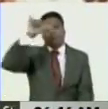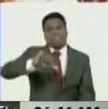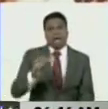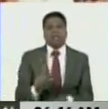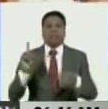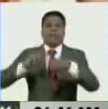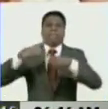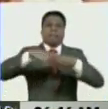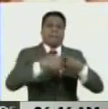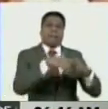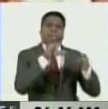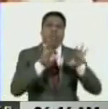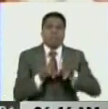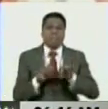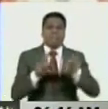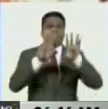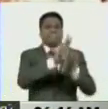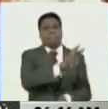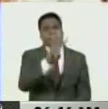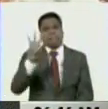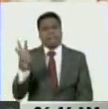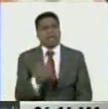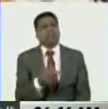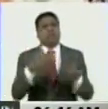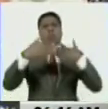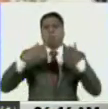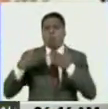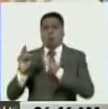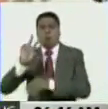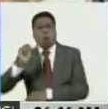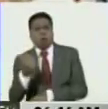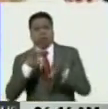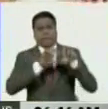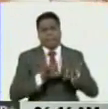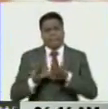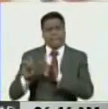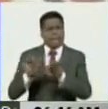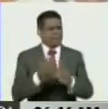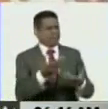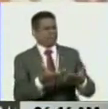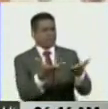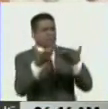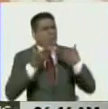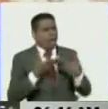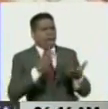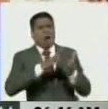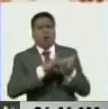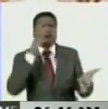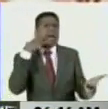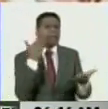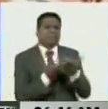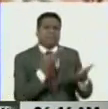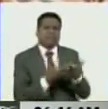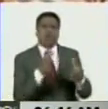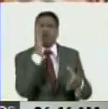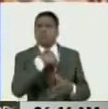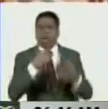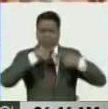una máquina, no abren otra, no le dan credenciales a algunos testigos. Es un